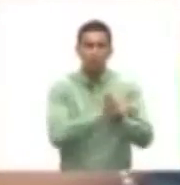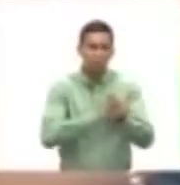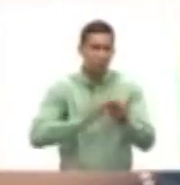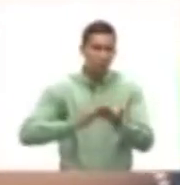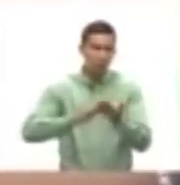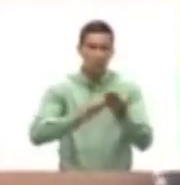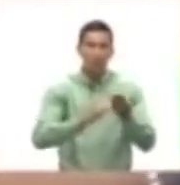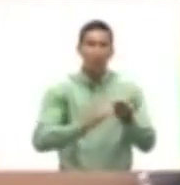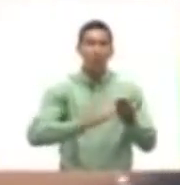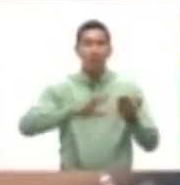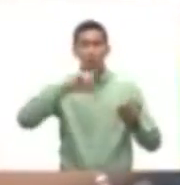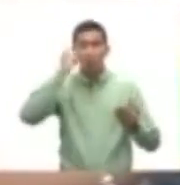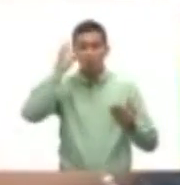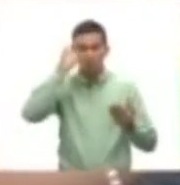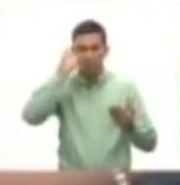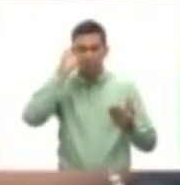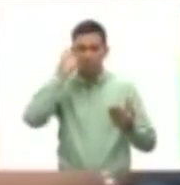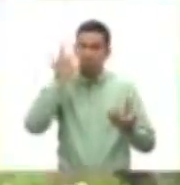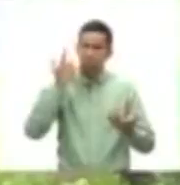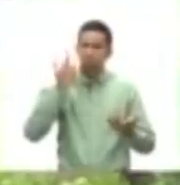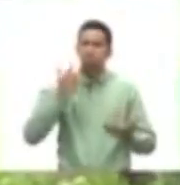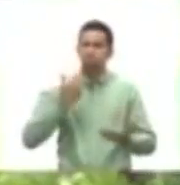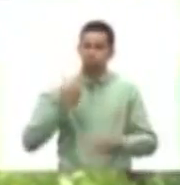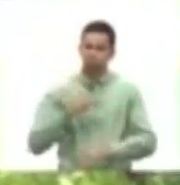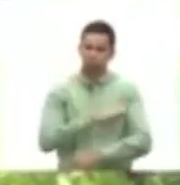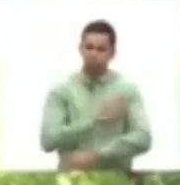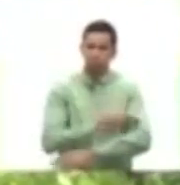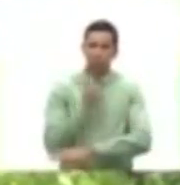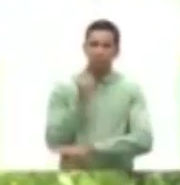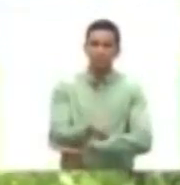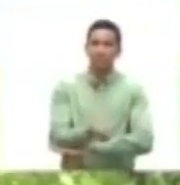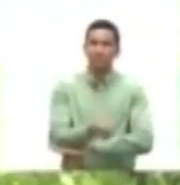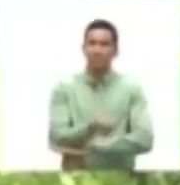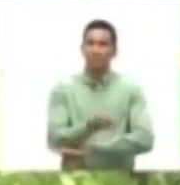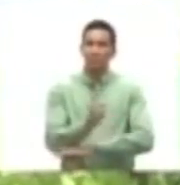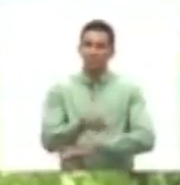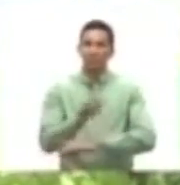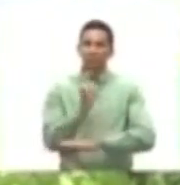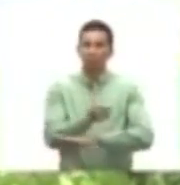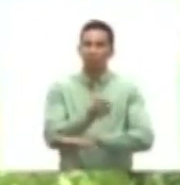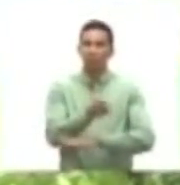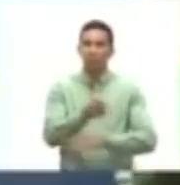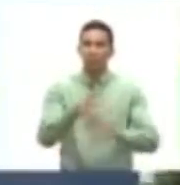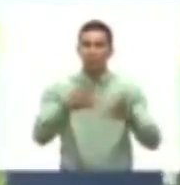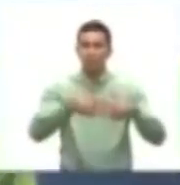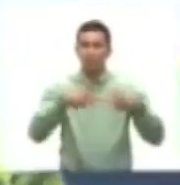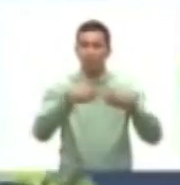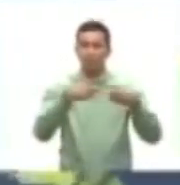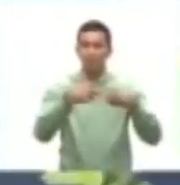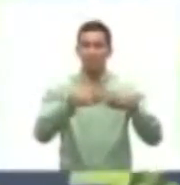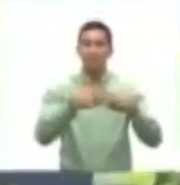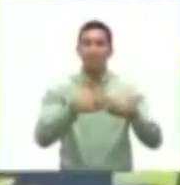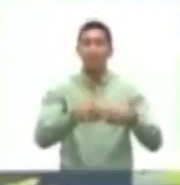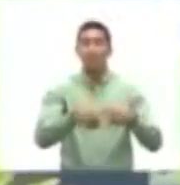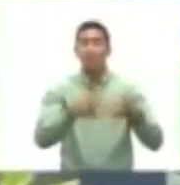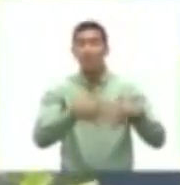Representantes que al gobierno no le temblará la mano para intervenir Electricaribe, que esa medida dependerá de que la empresa incumpla con lo establecido en